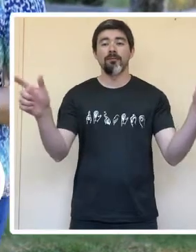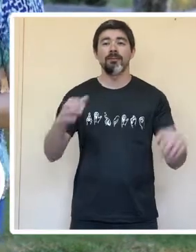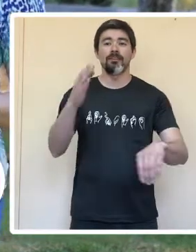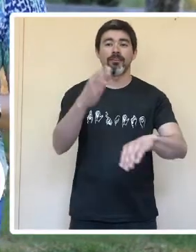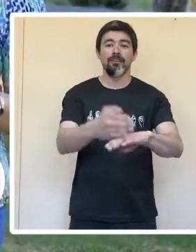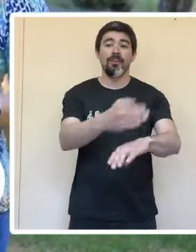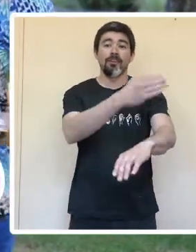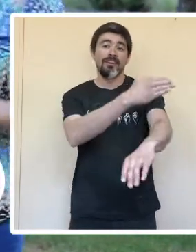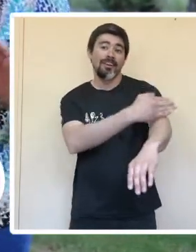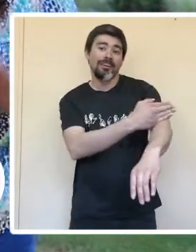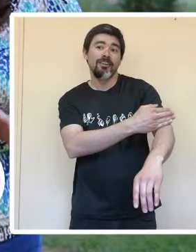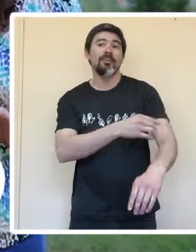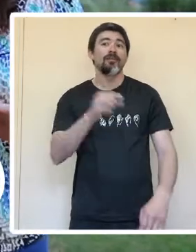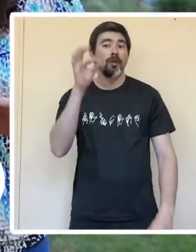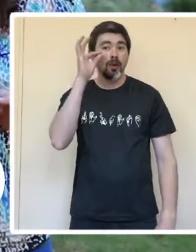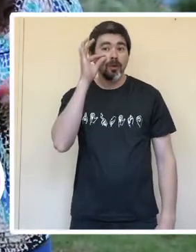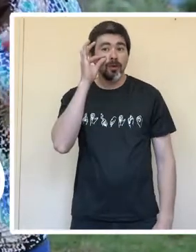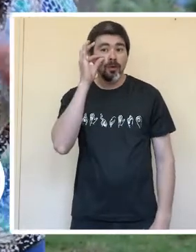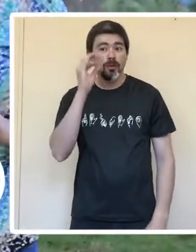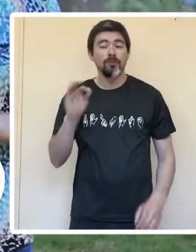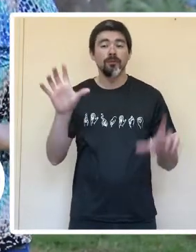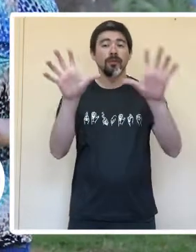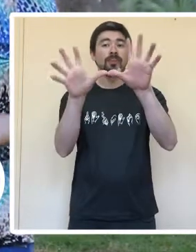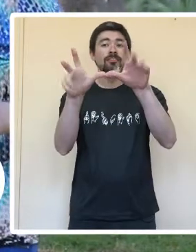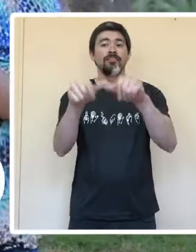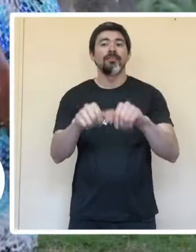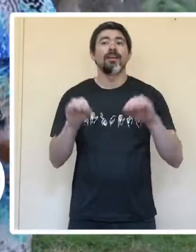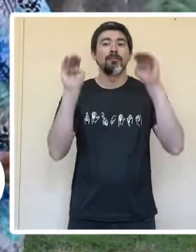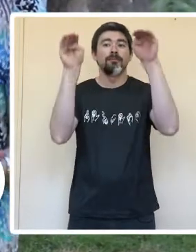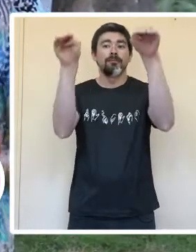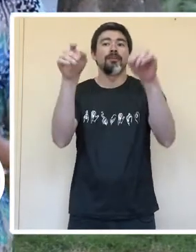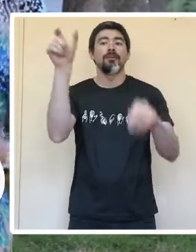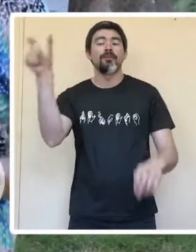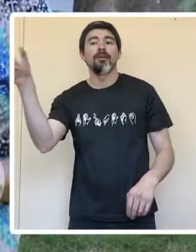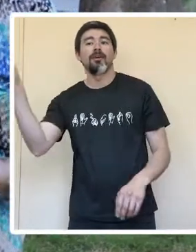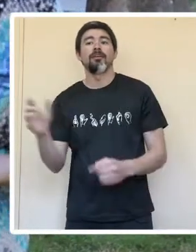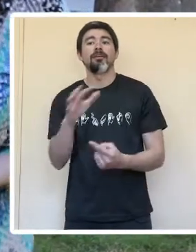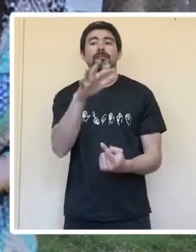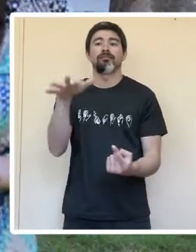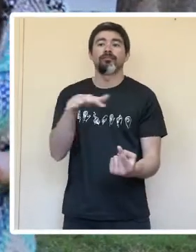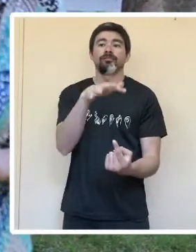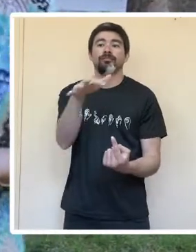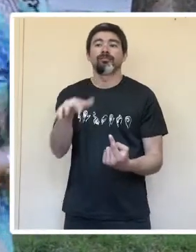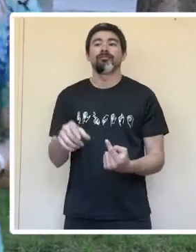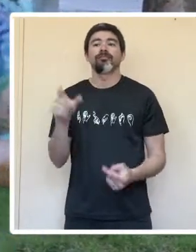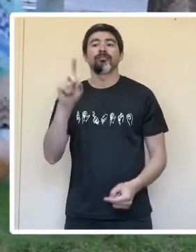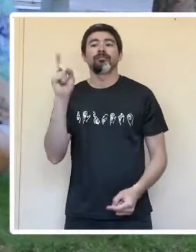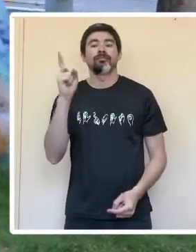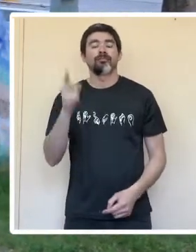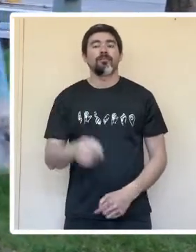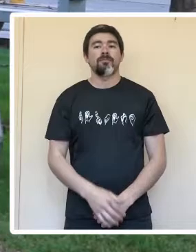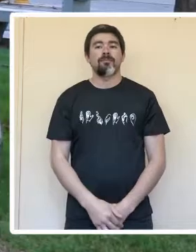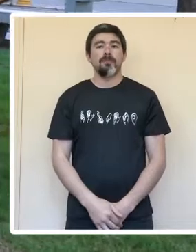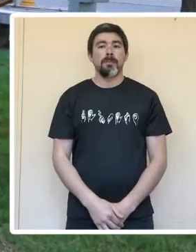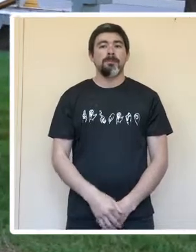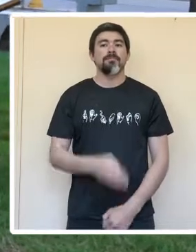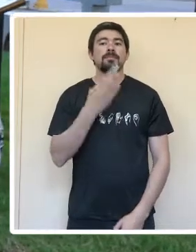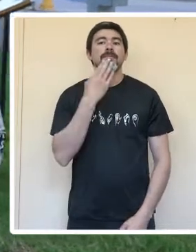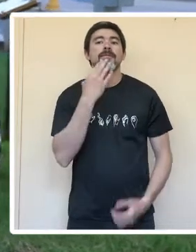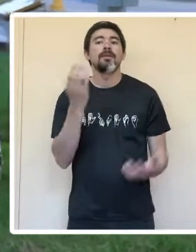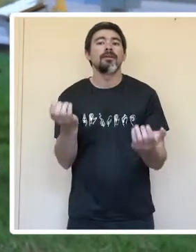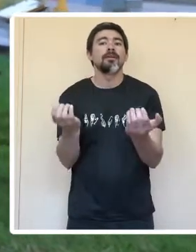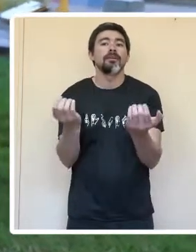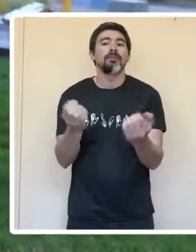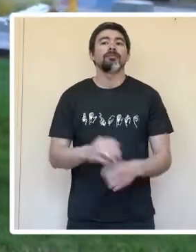En el capítulo anterior, vimos que la familia es el gran apoyo para las personas en situación de discapacidad. Pero no es el único que